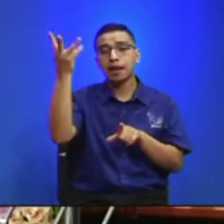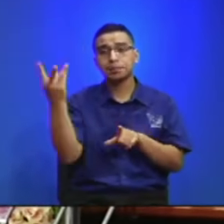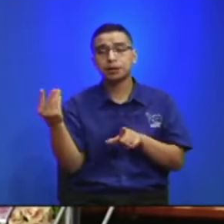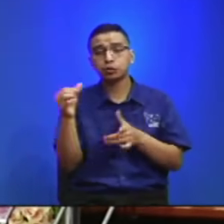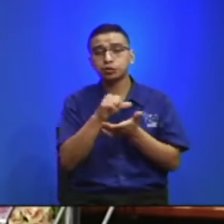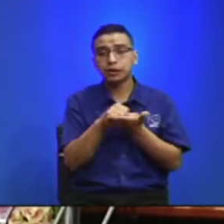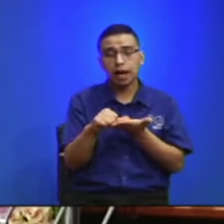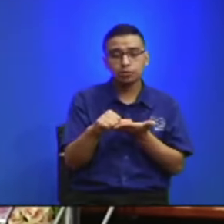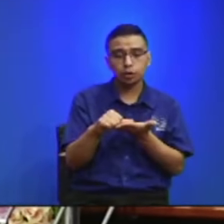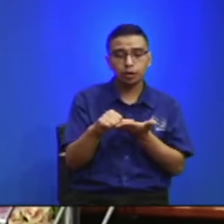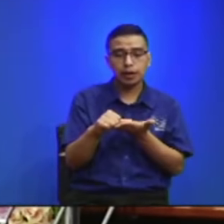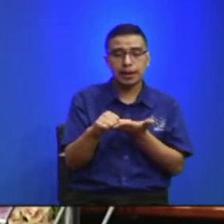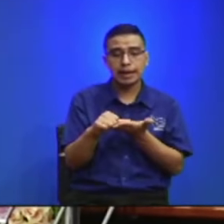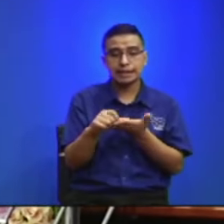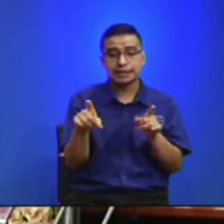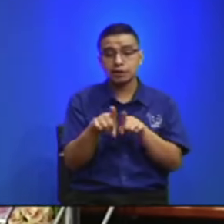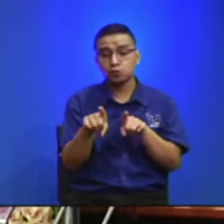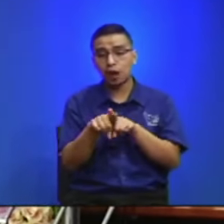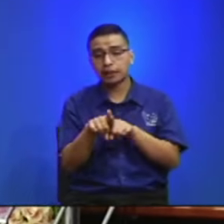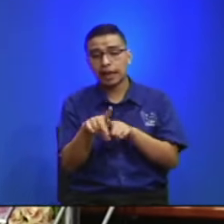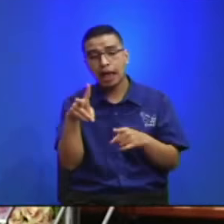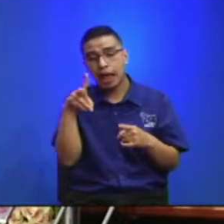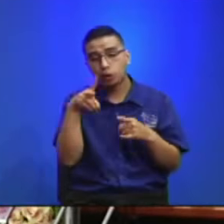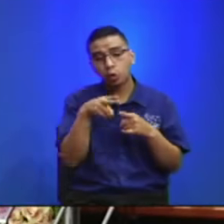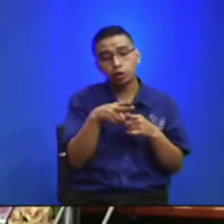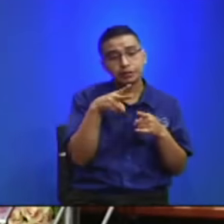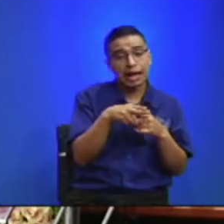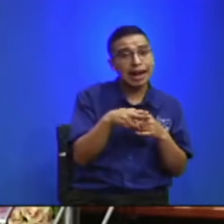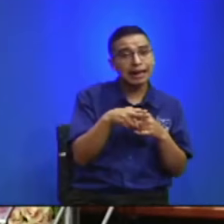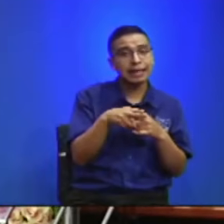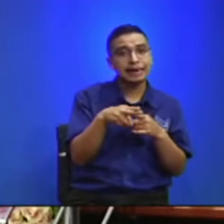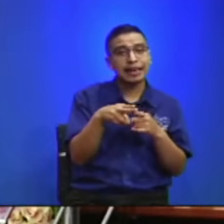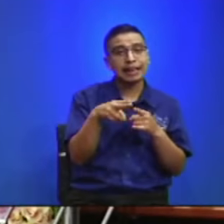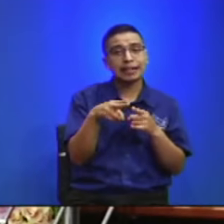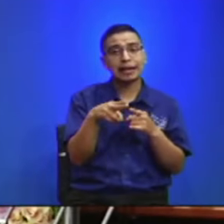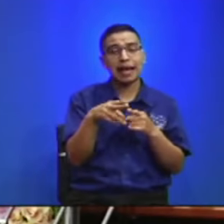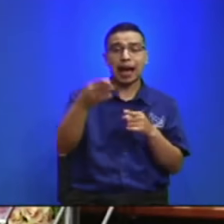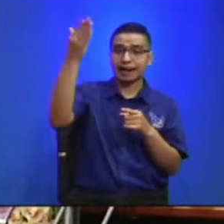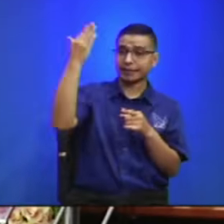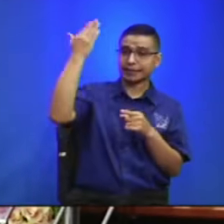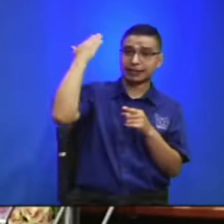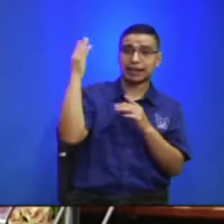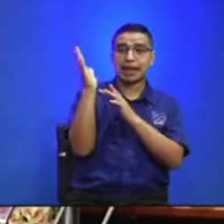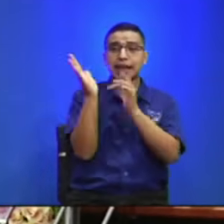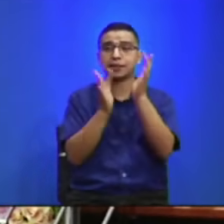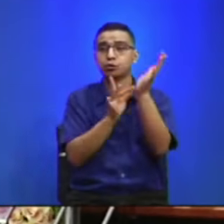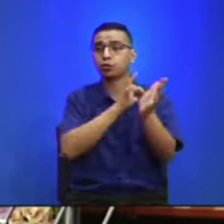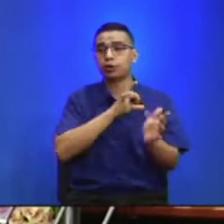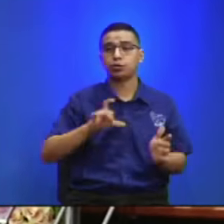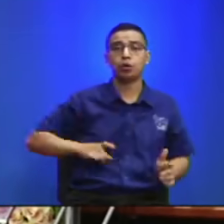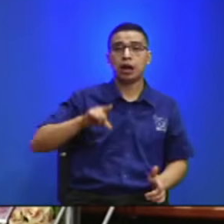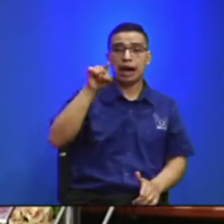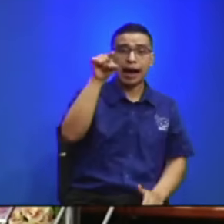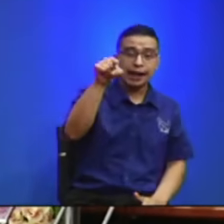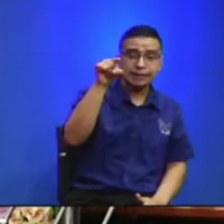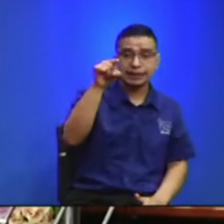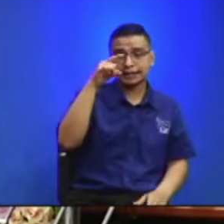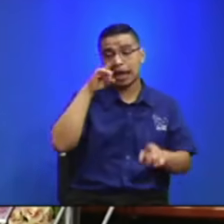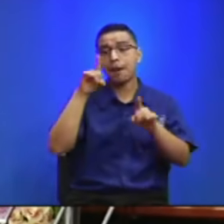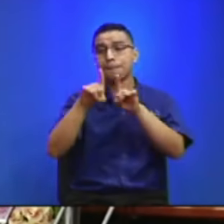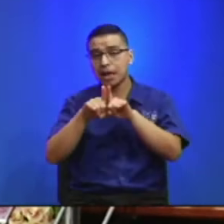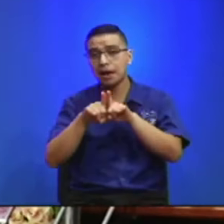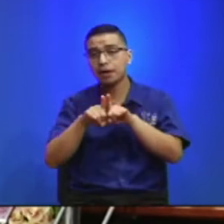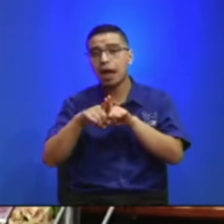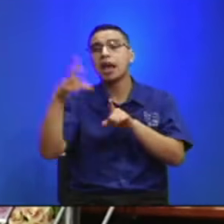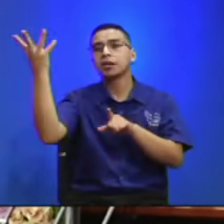corta miento que hubo en cristo jesús te voy a desarrollar eso que está tan